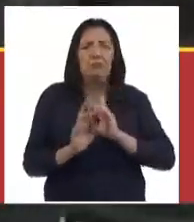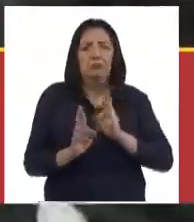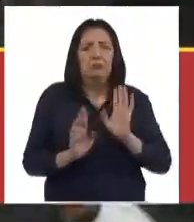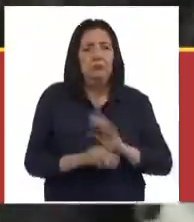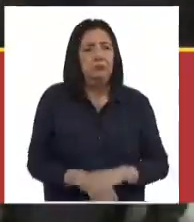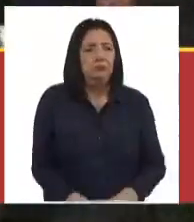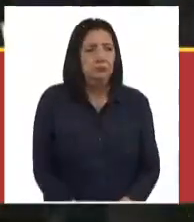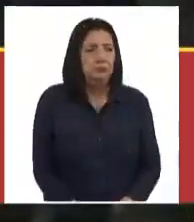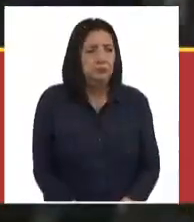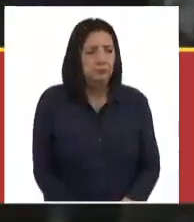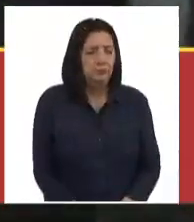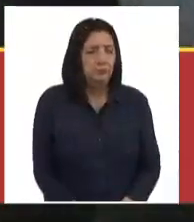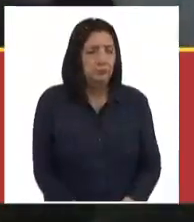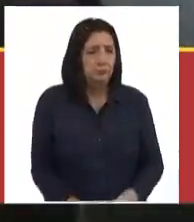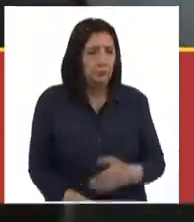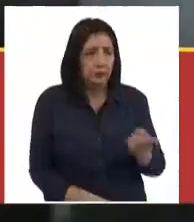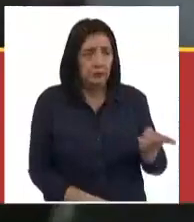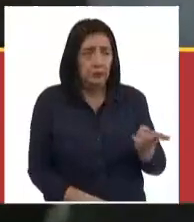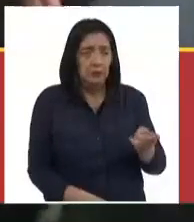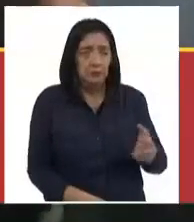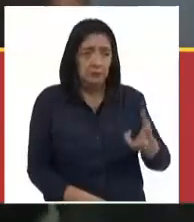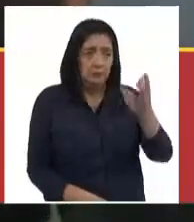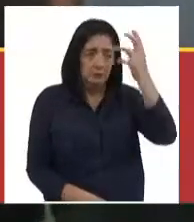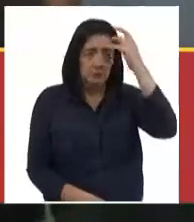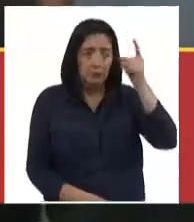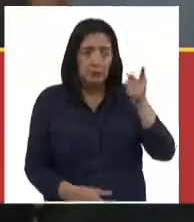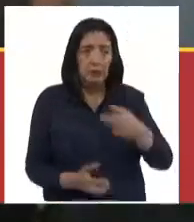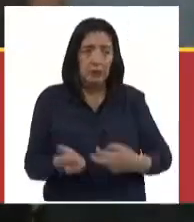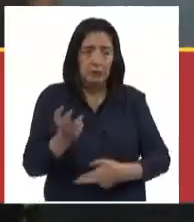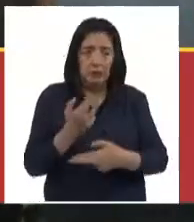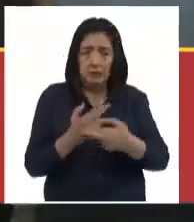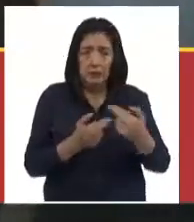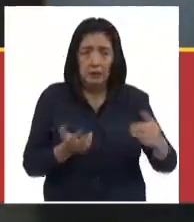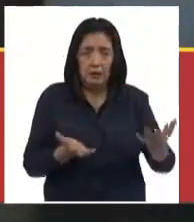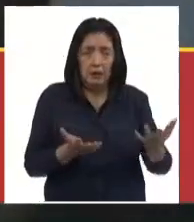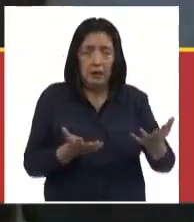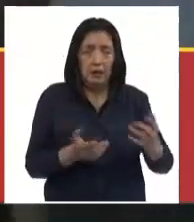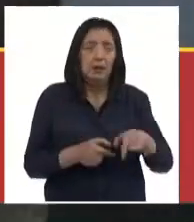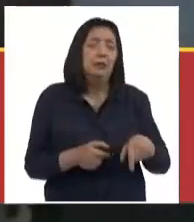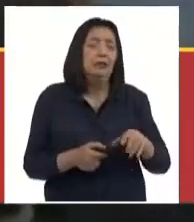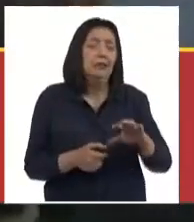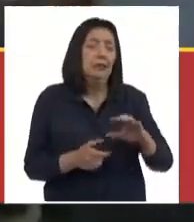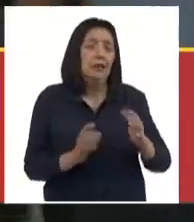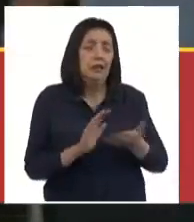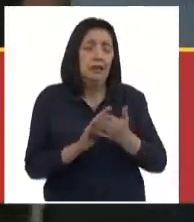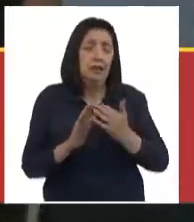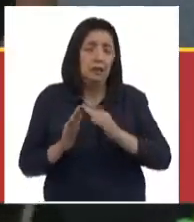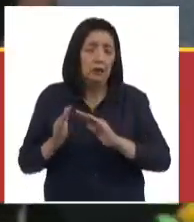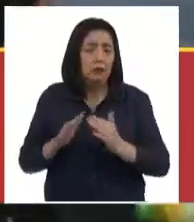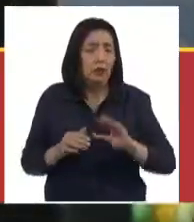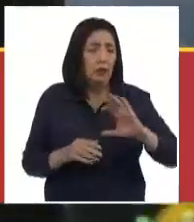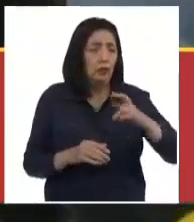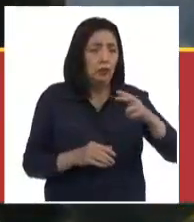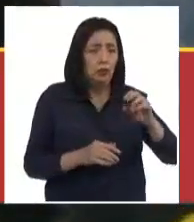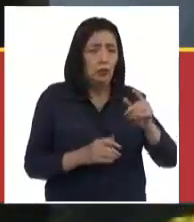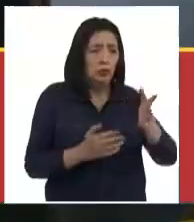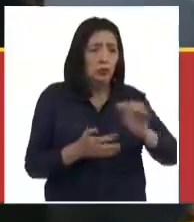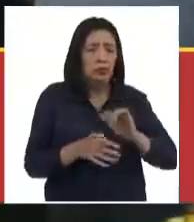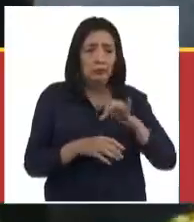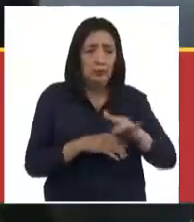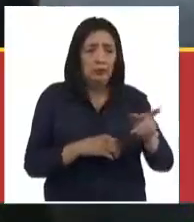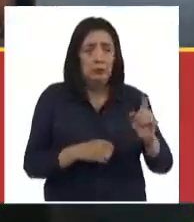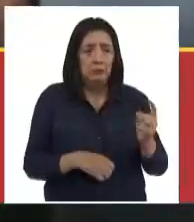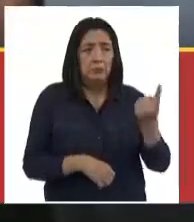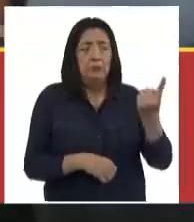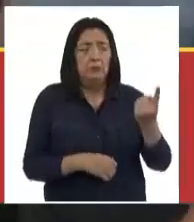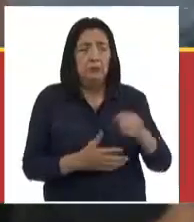responder. Pedro Castillo ha retornado acá a su natal Chubur, acá a la ciudad de Chota, desde muy temprano, y lo primero que ha